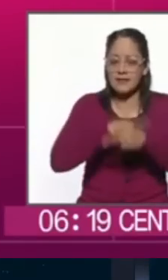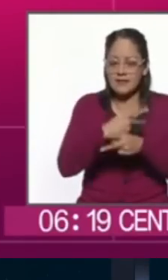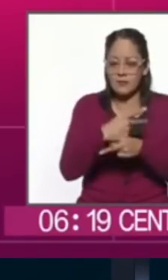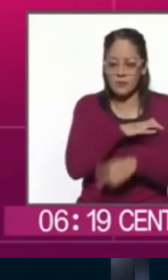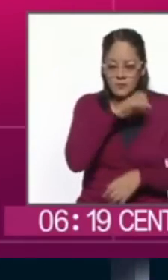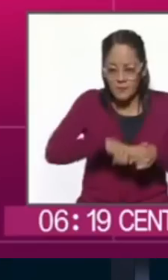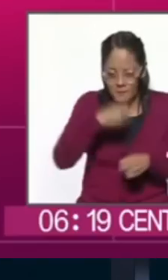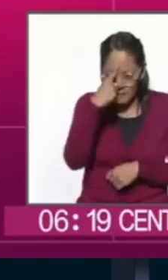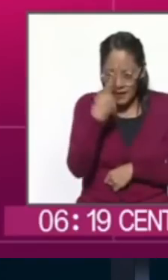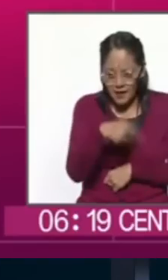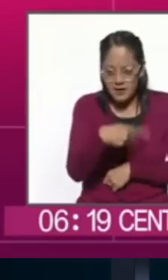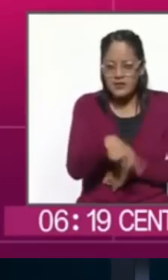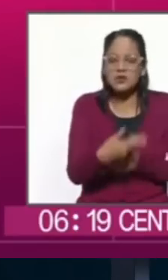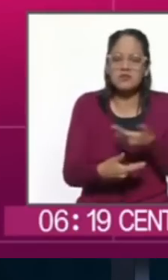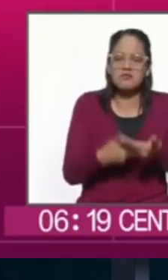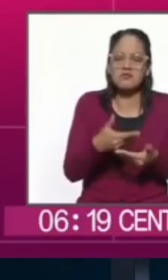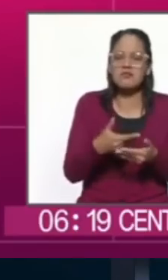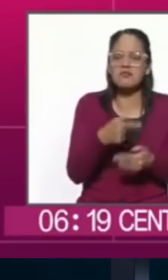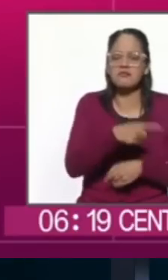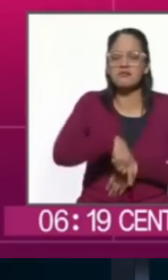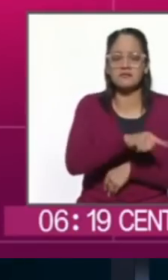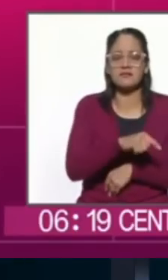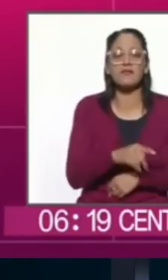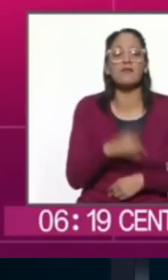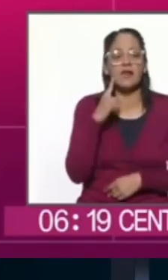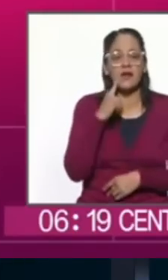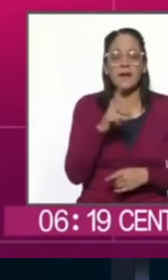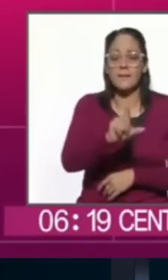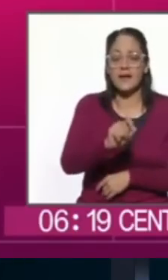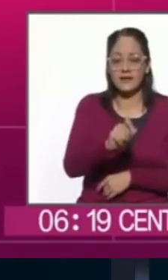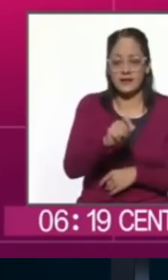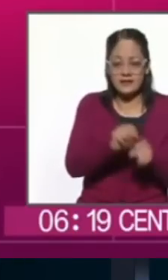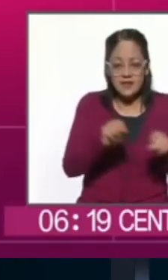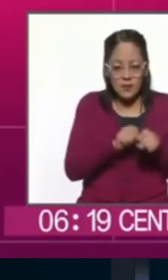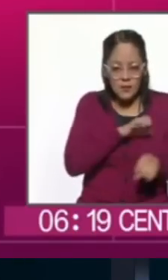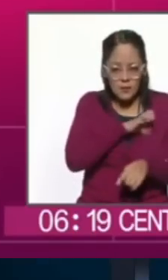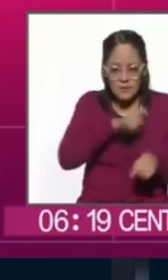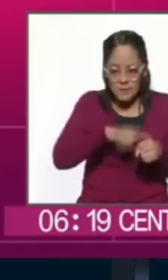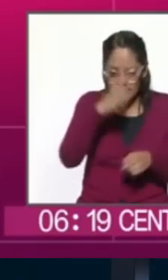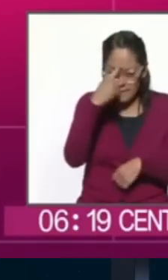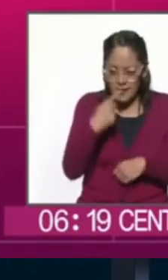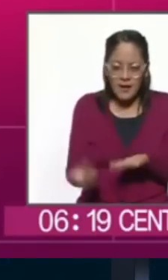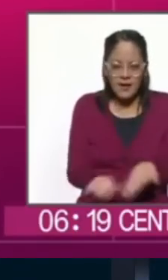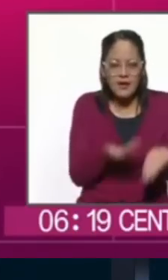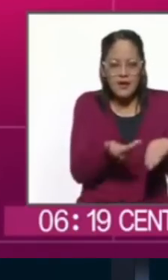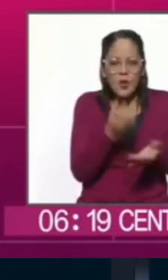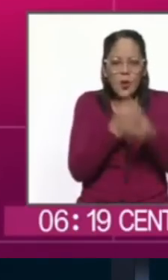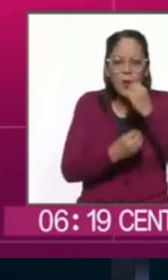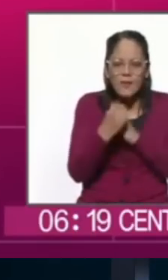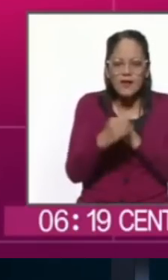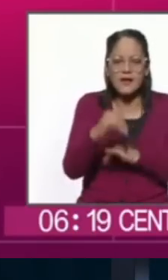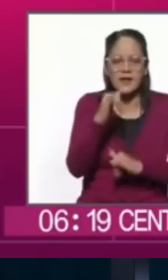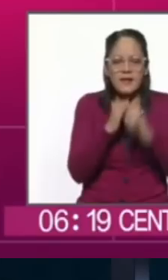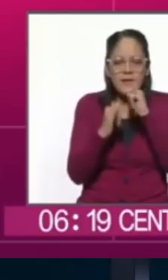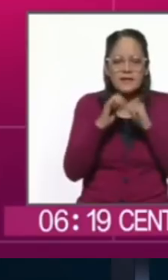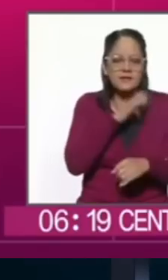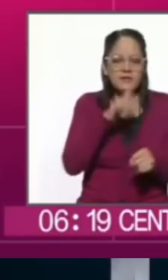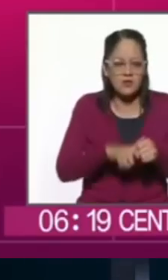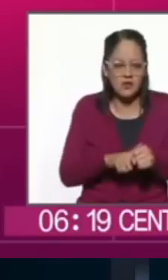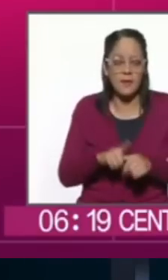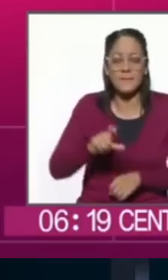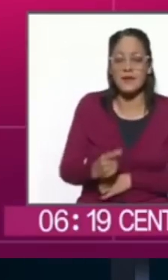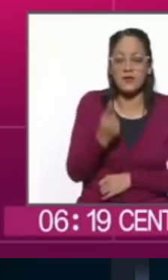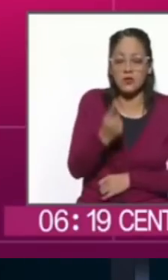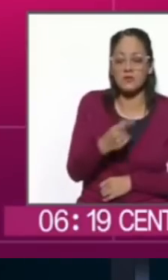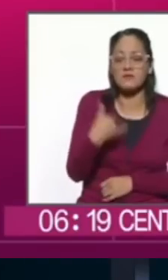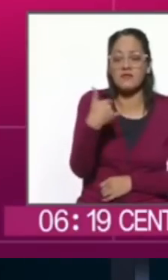nuclear. 20. Salones especiales en el aeropuerto para ofrecerles comidas y bebidas exclusivas. 21. 6 teléfonos celulares de